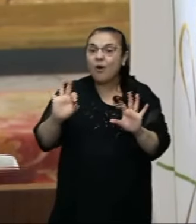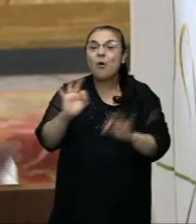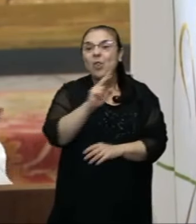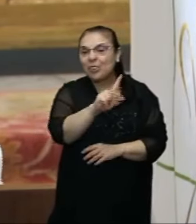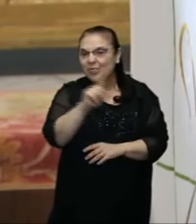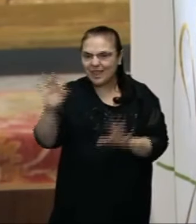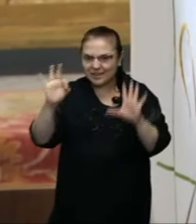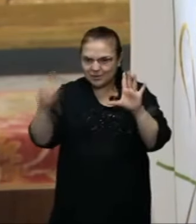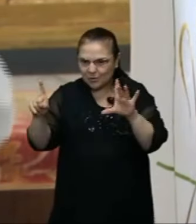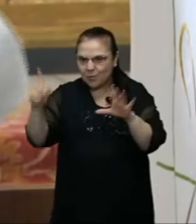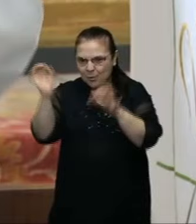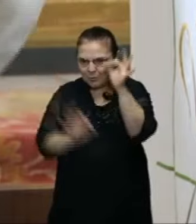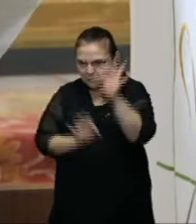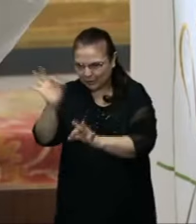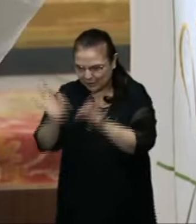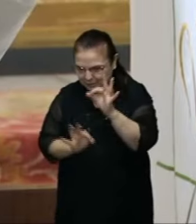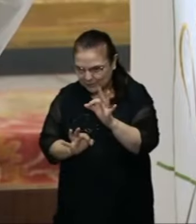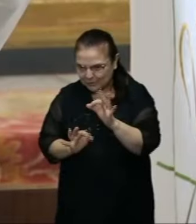por uno.